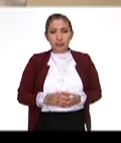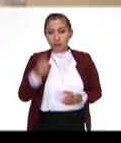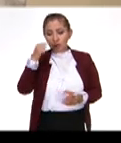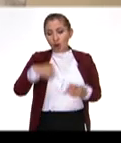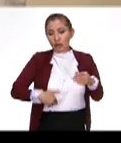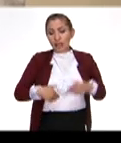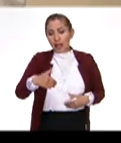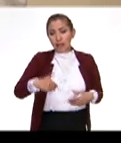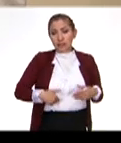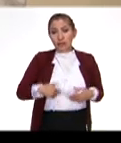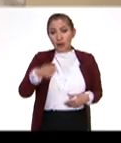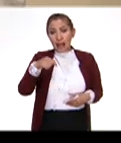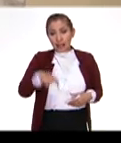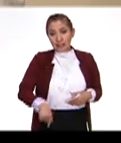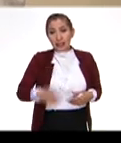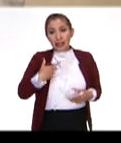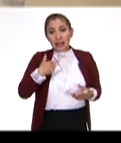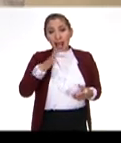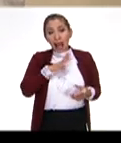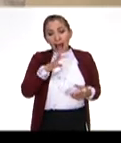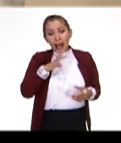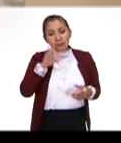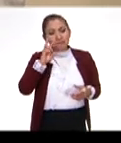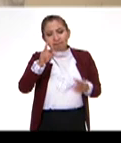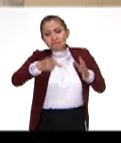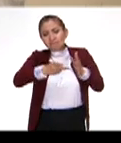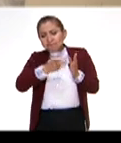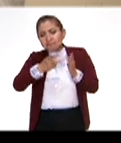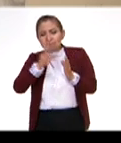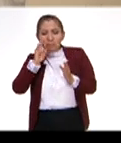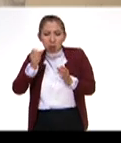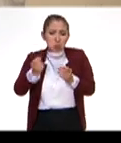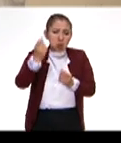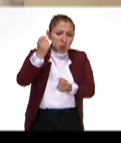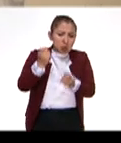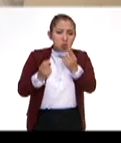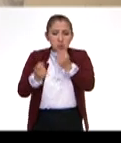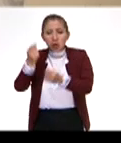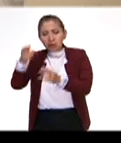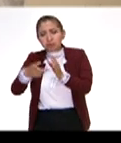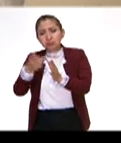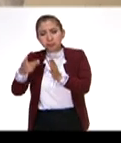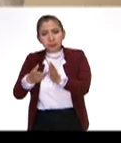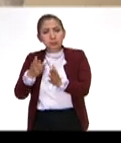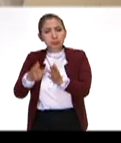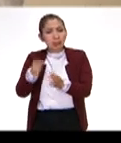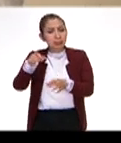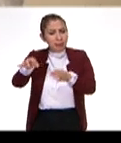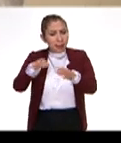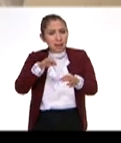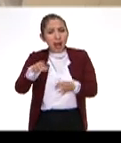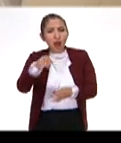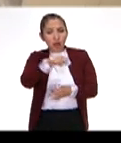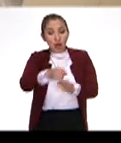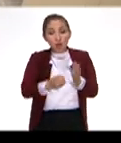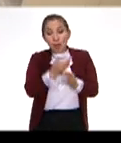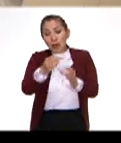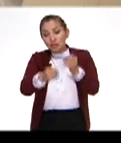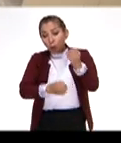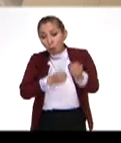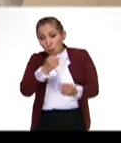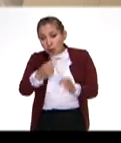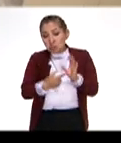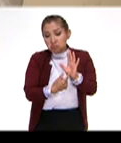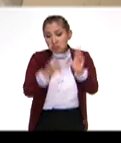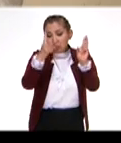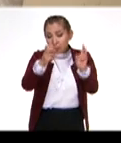el teatro, en el teatro sonorense hay una constancia, y es una constante del trabajo de estrenos,